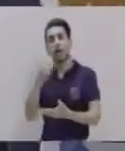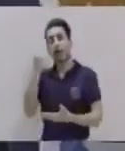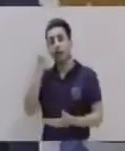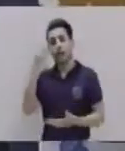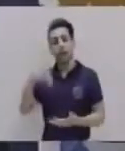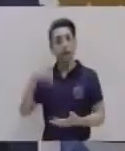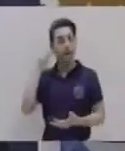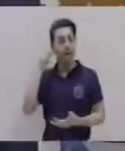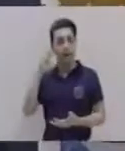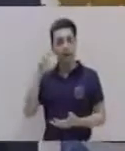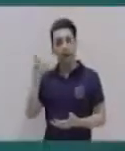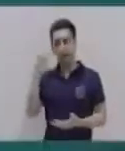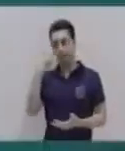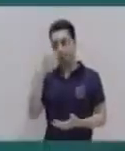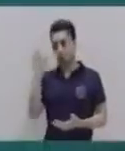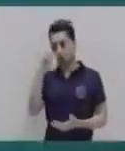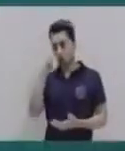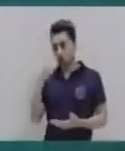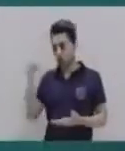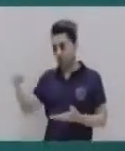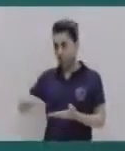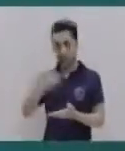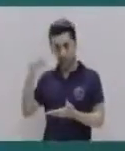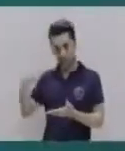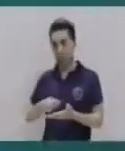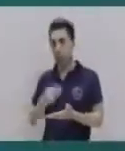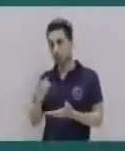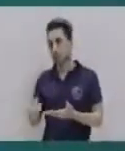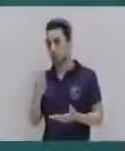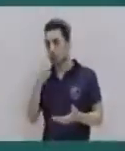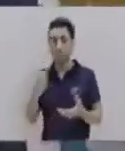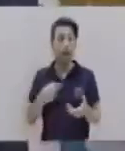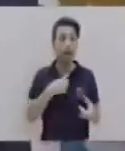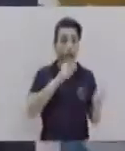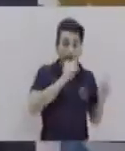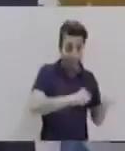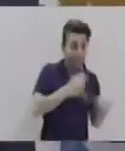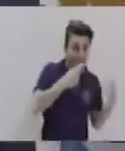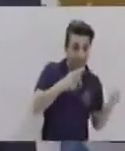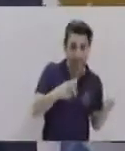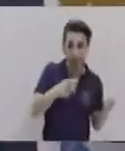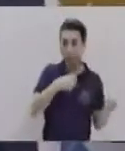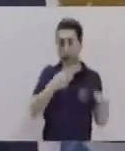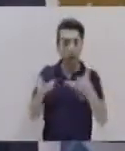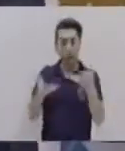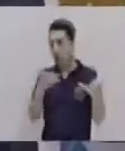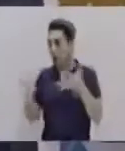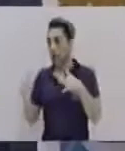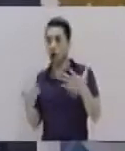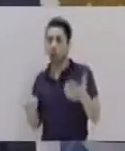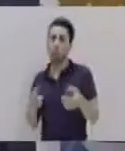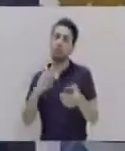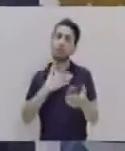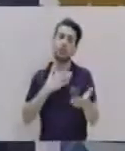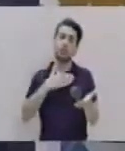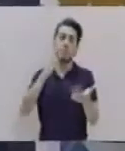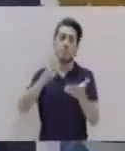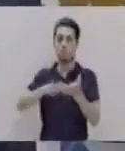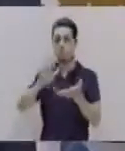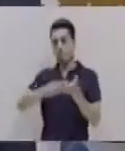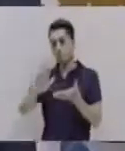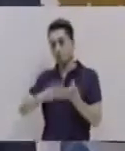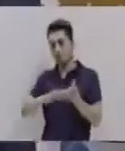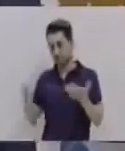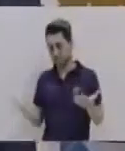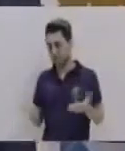uso para mover la venta se llama gasto. ¿Cómo se llama? Gastos. Muy bien. Entre las cajas, los señores que mueven